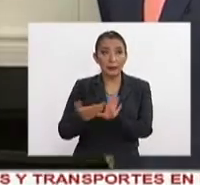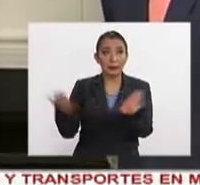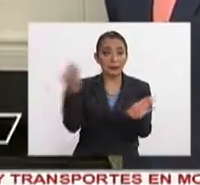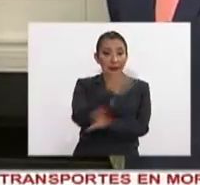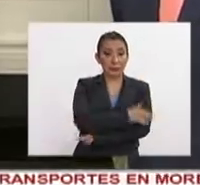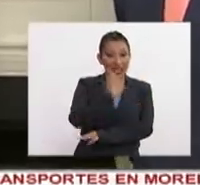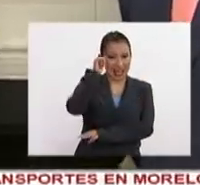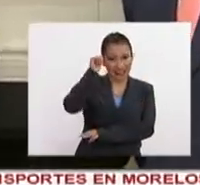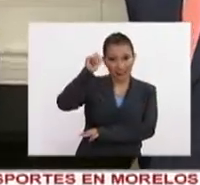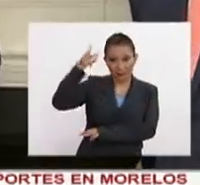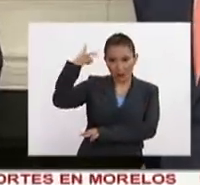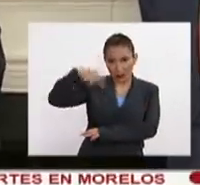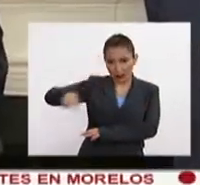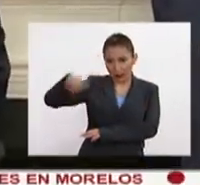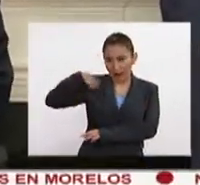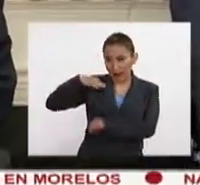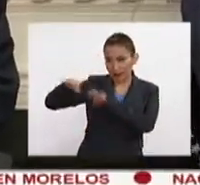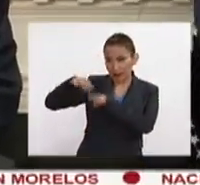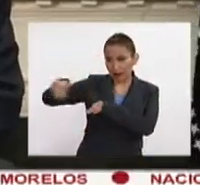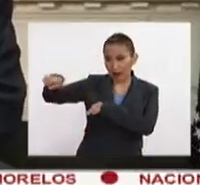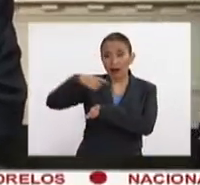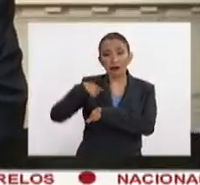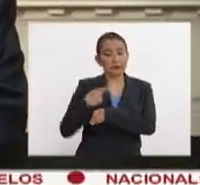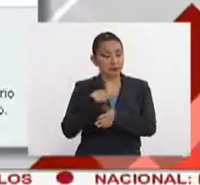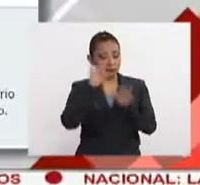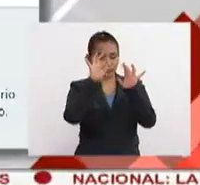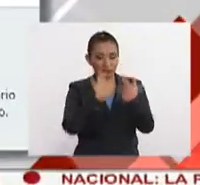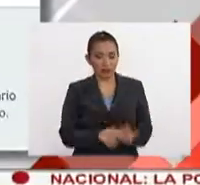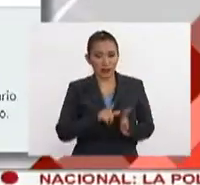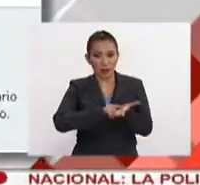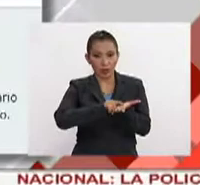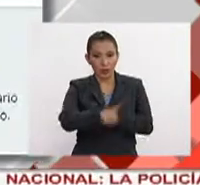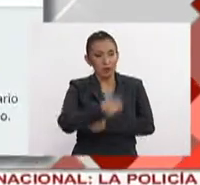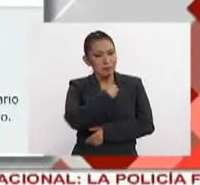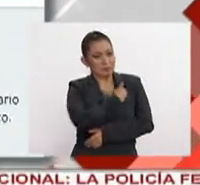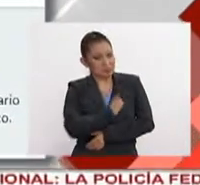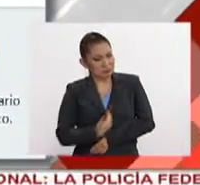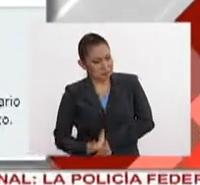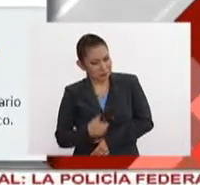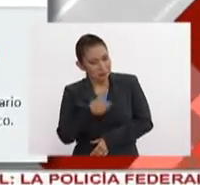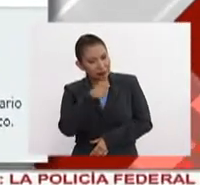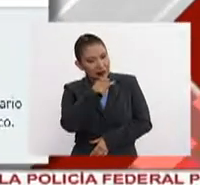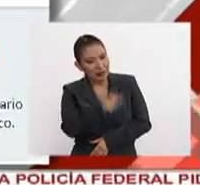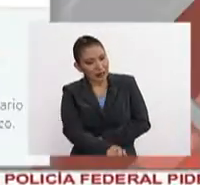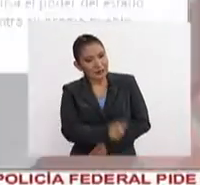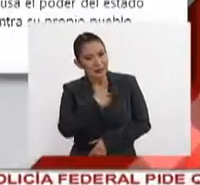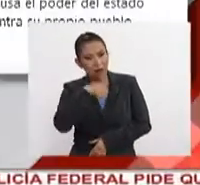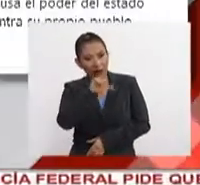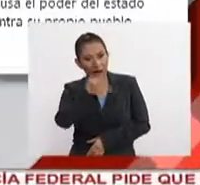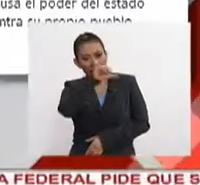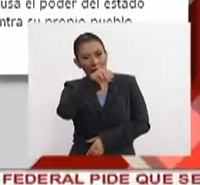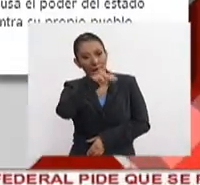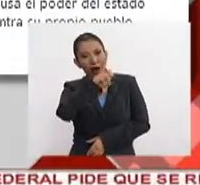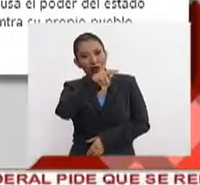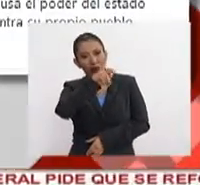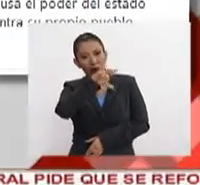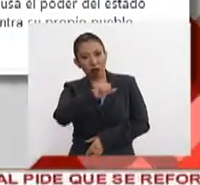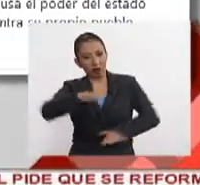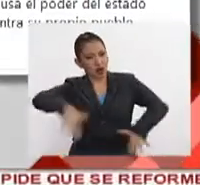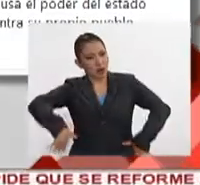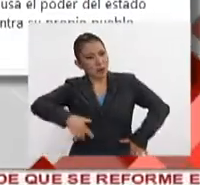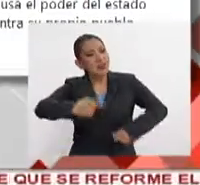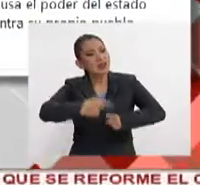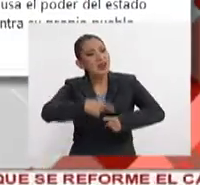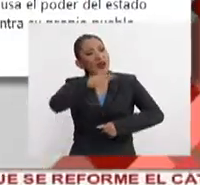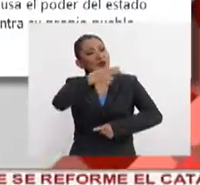Asia, donde se encuentra de gira de trabajo, Videgaray escribió en su cuenta de Twitter: presidente, @ Nicolás Maduro, Cobarde